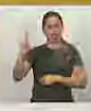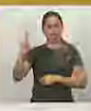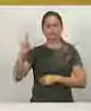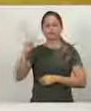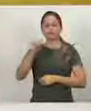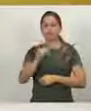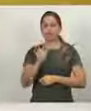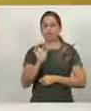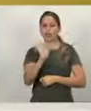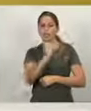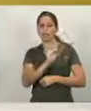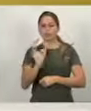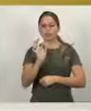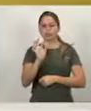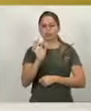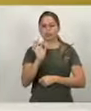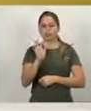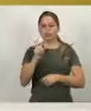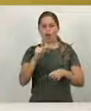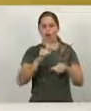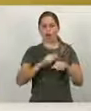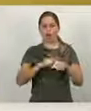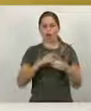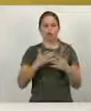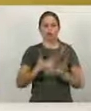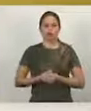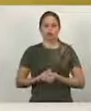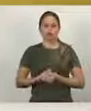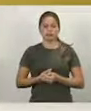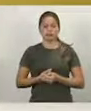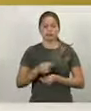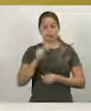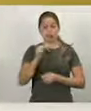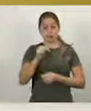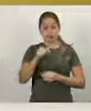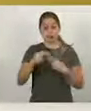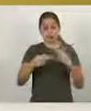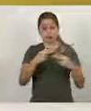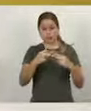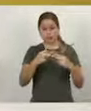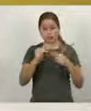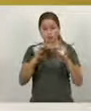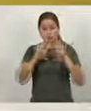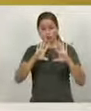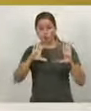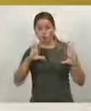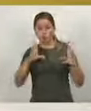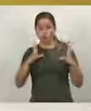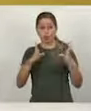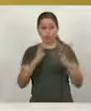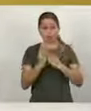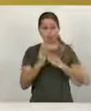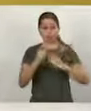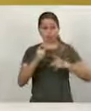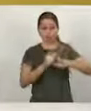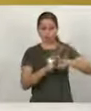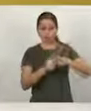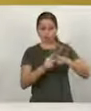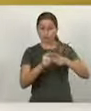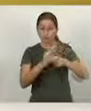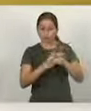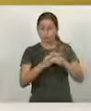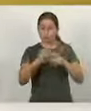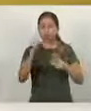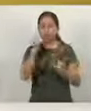la ubicación y el tiempo en que fueron ocurridos los acontecimientos o hechos históricos